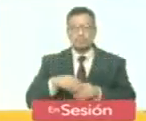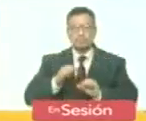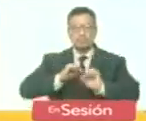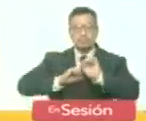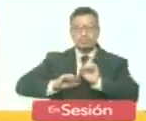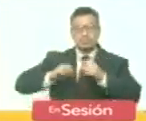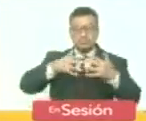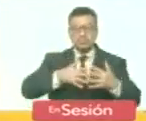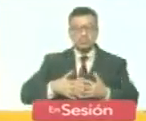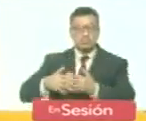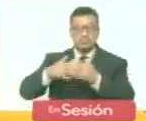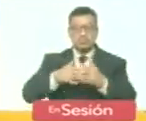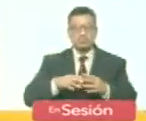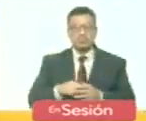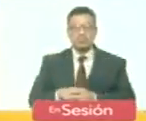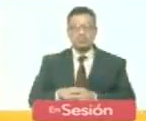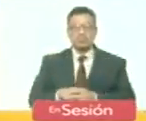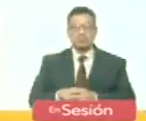antiimperialista,